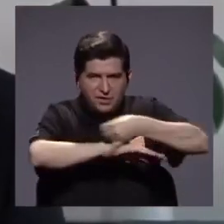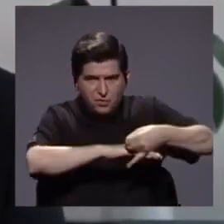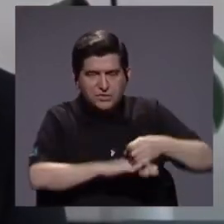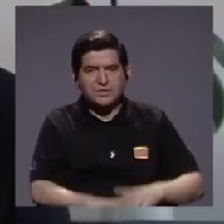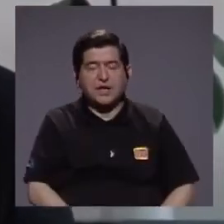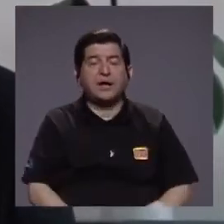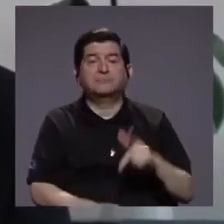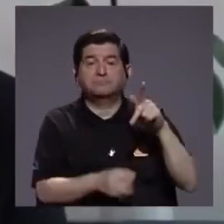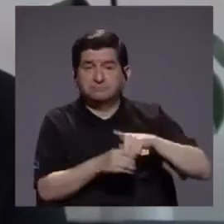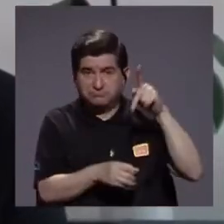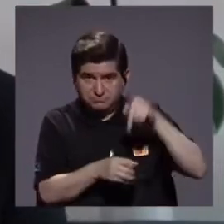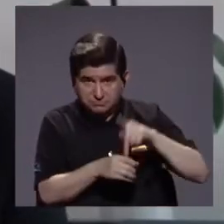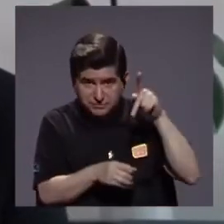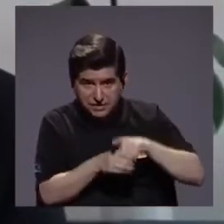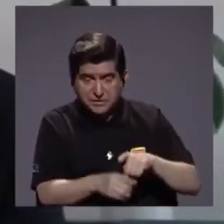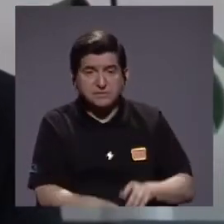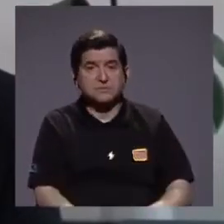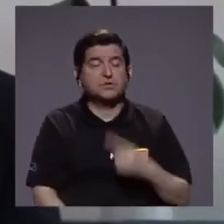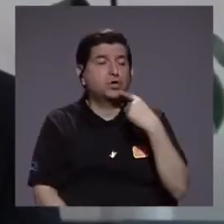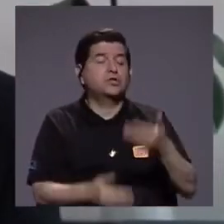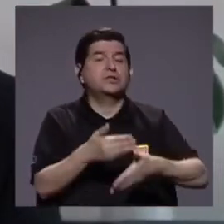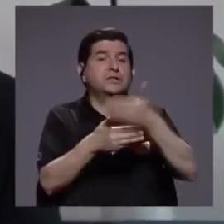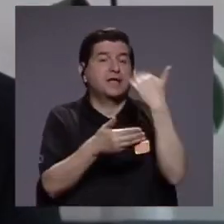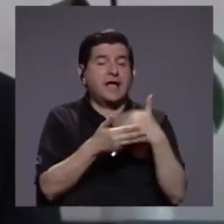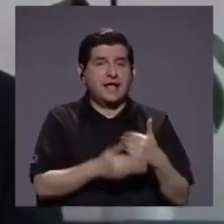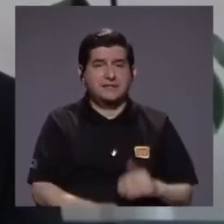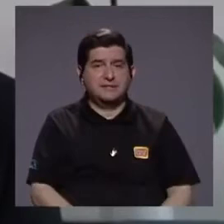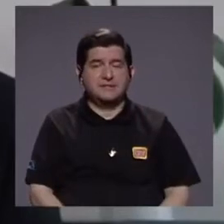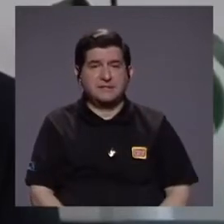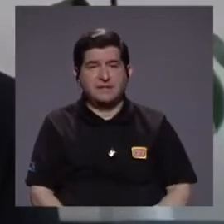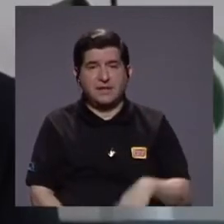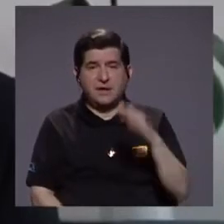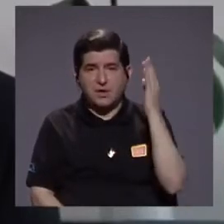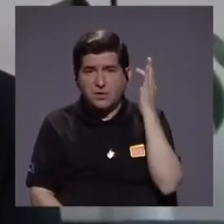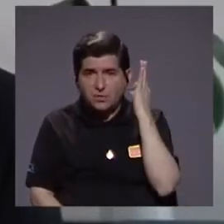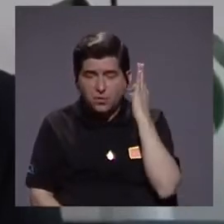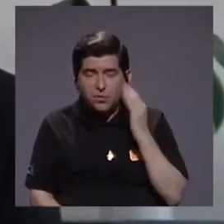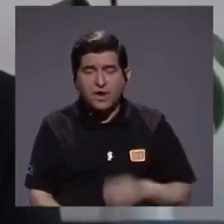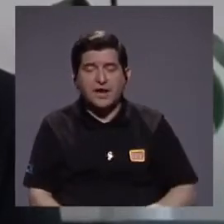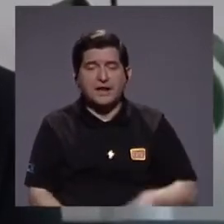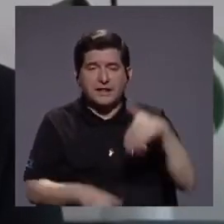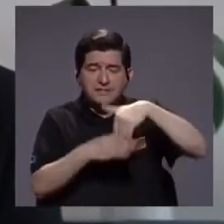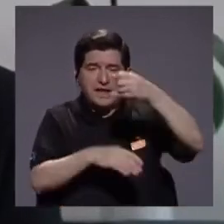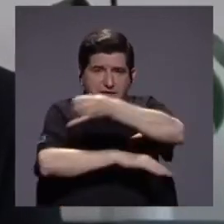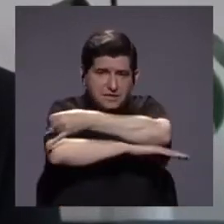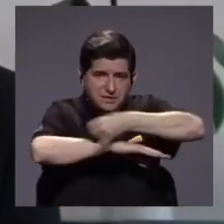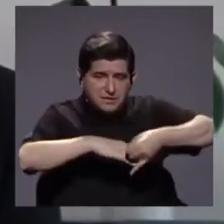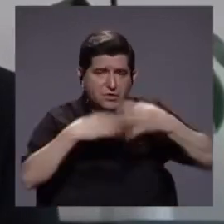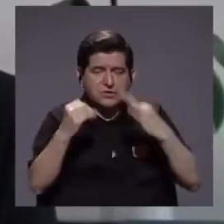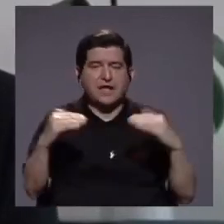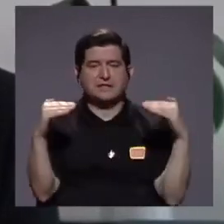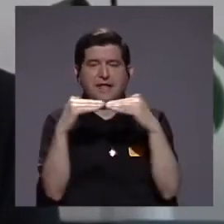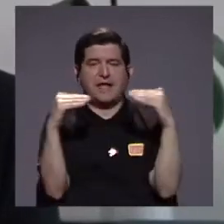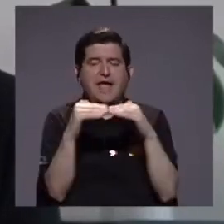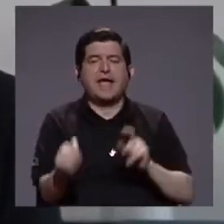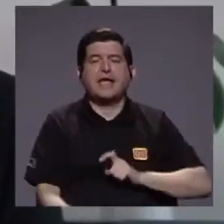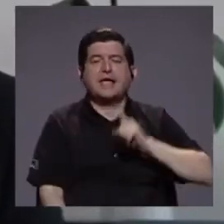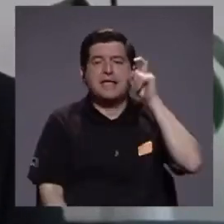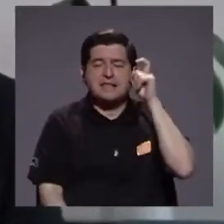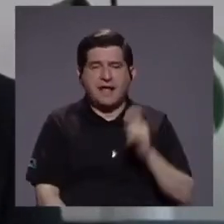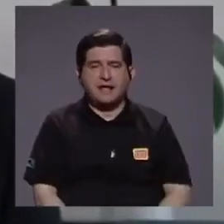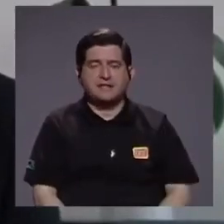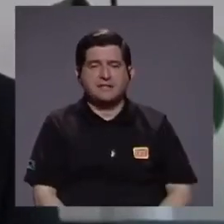una participación, como mencionaba antes, con el proyecto Mujer en Ingeniería que busca brindar equidad de género y